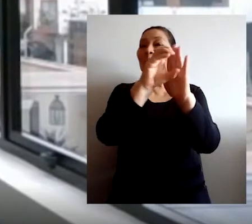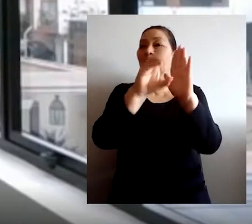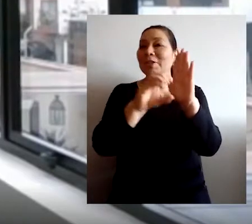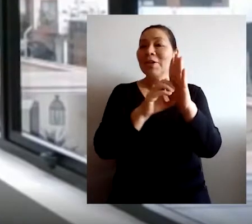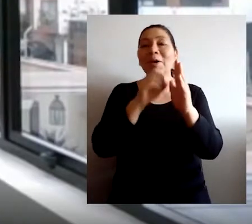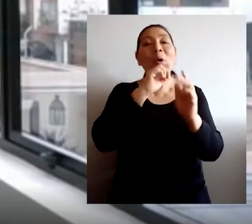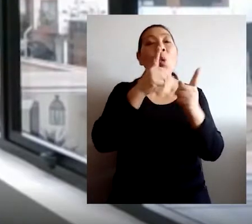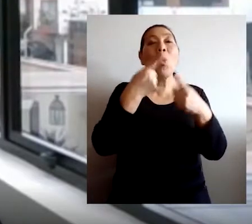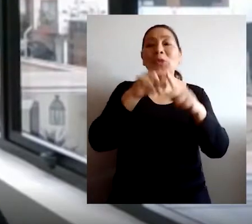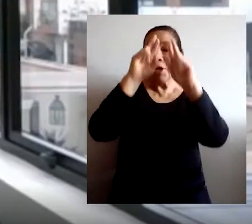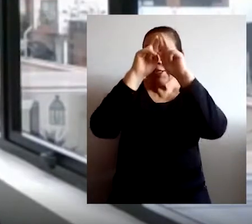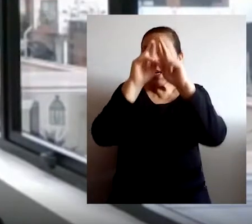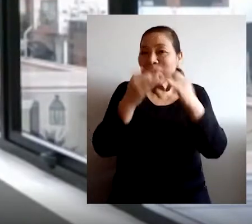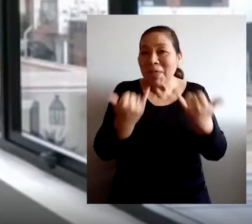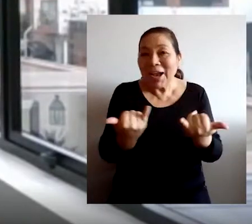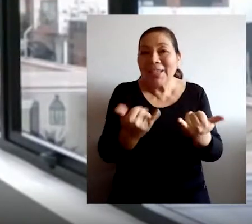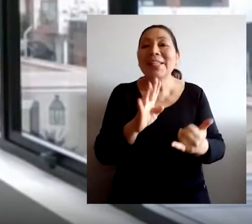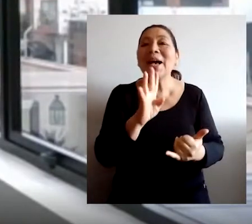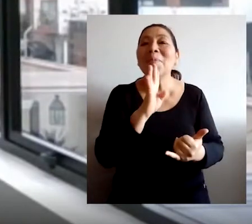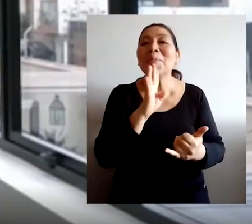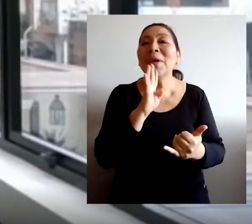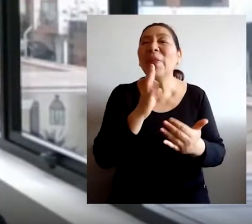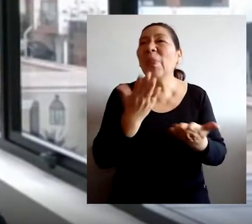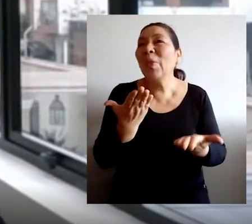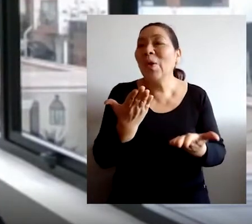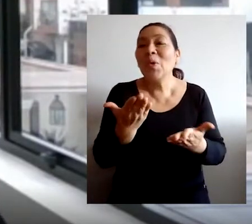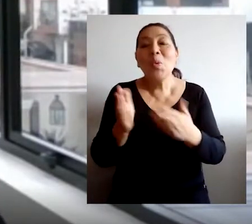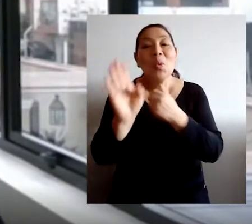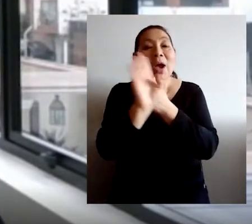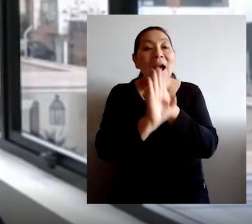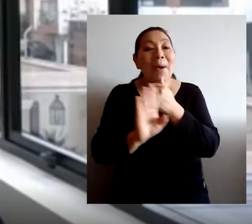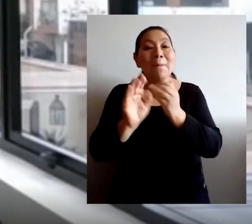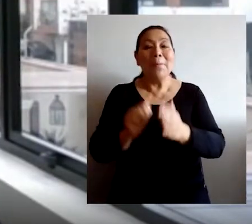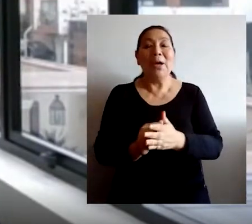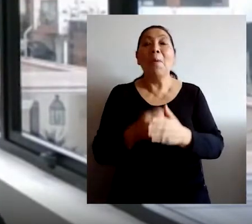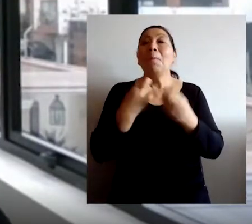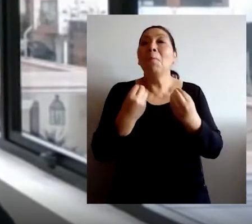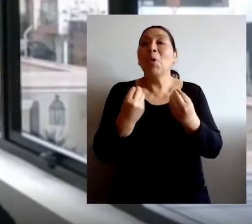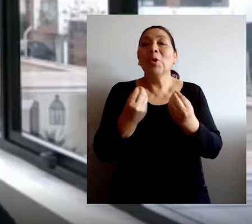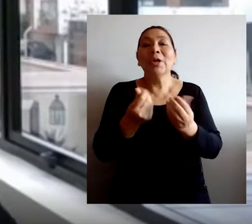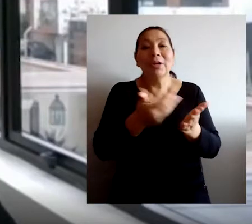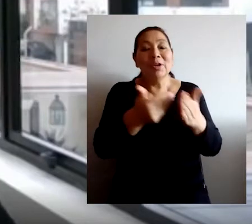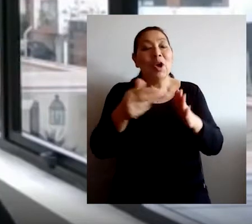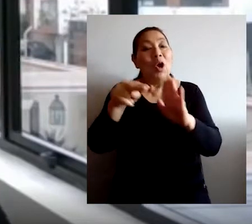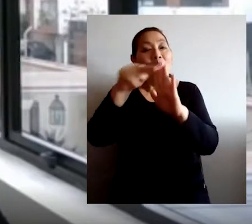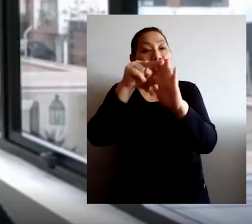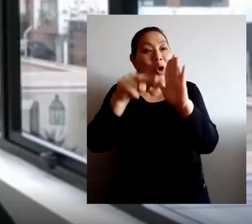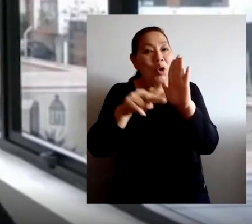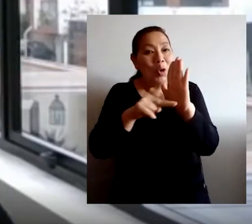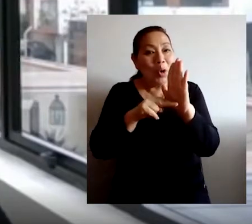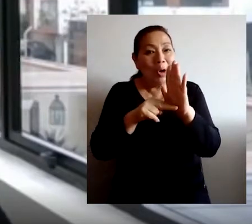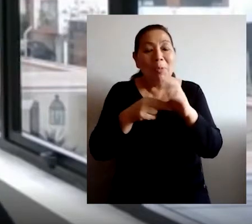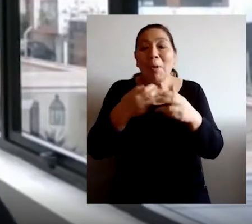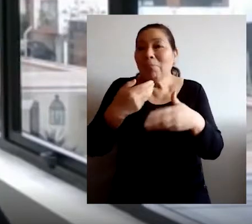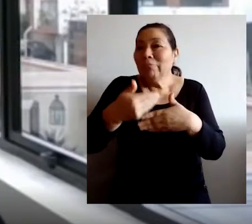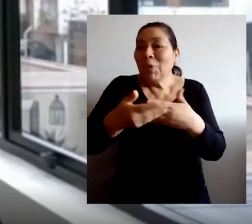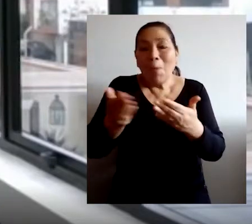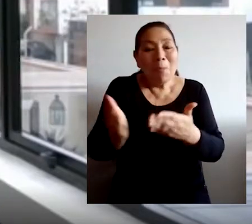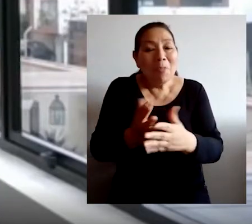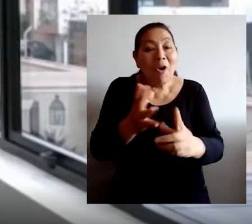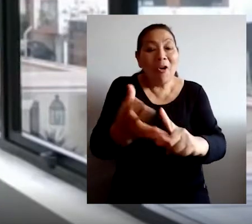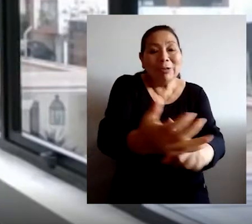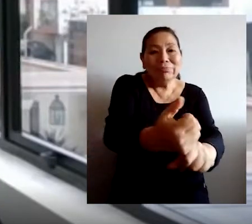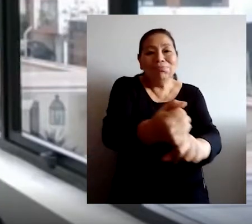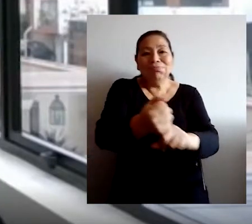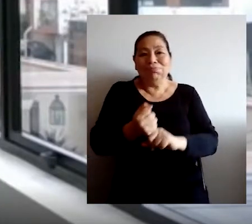constitucional violado. Aquí estamos hablando de un amparo porque hay una previsión normativa que ha producido una